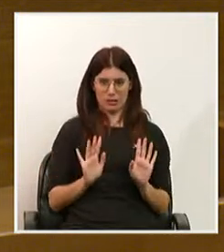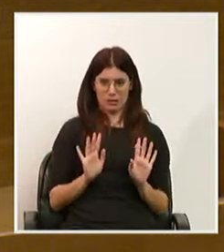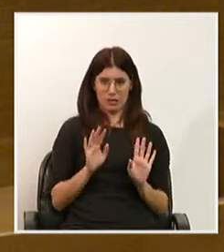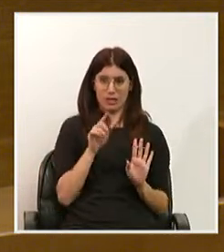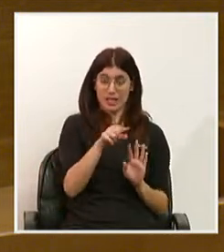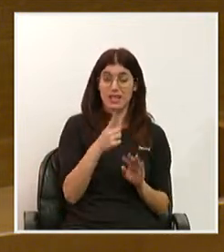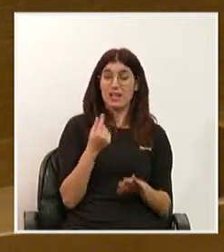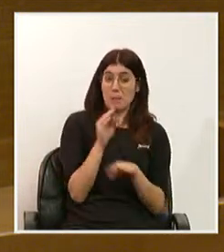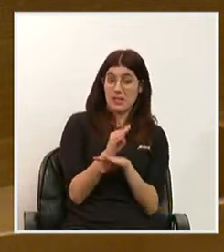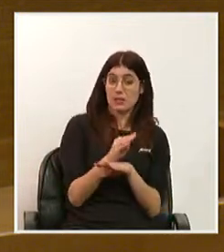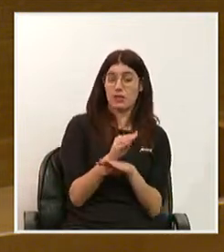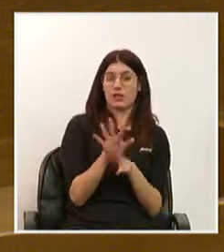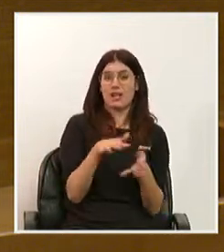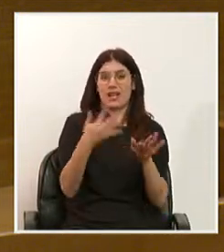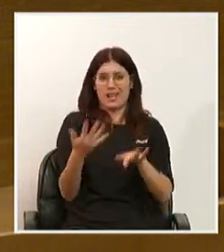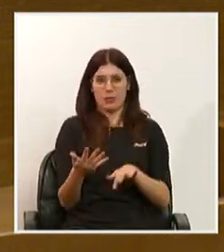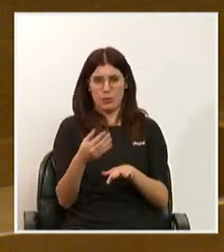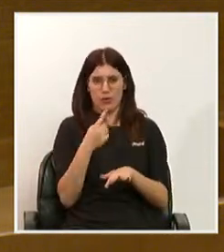y